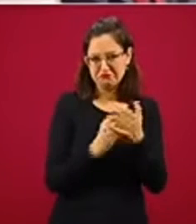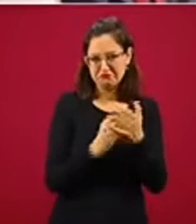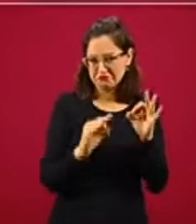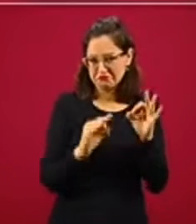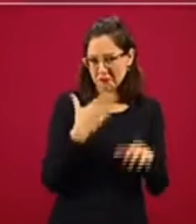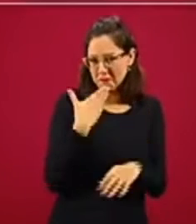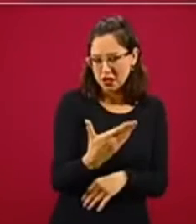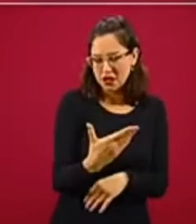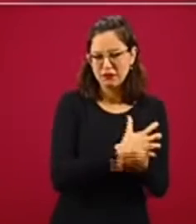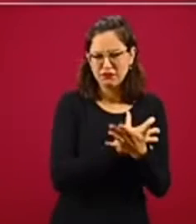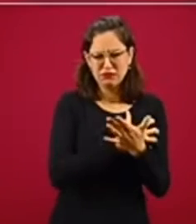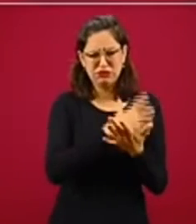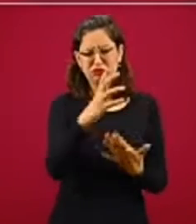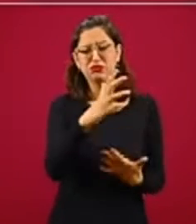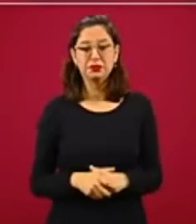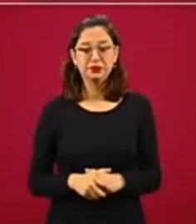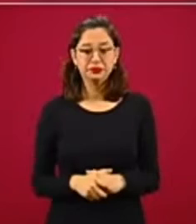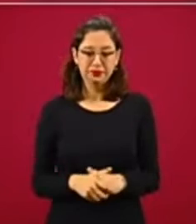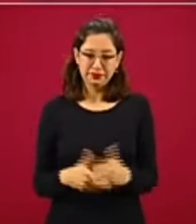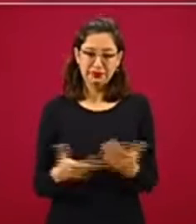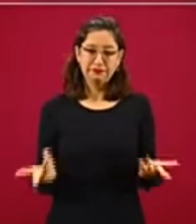Entonces, pues hay que corregir,